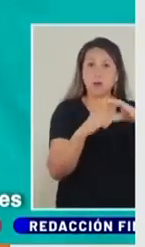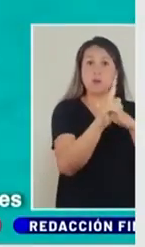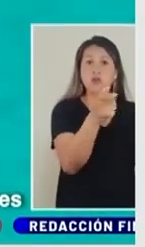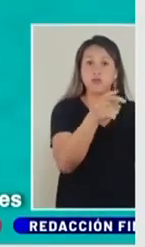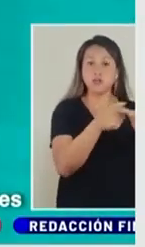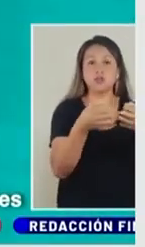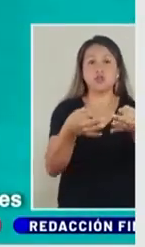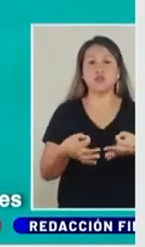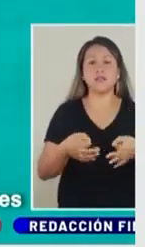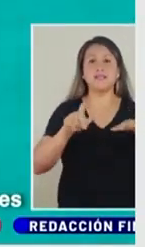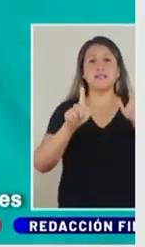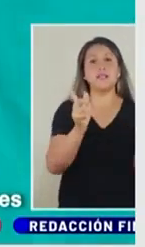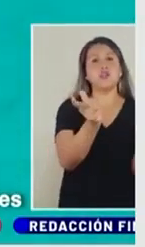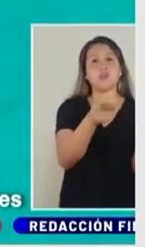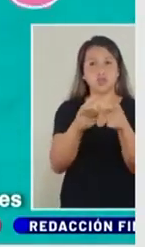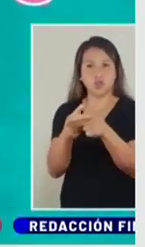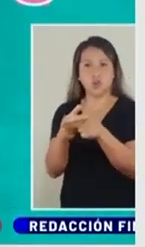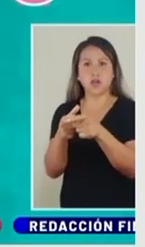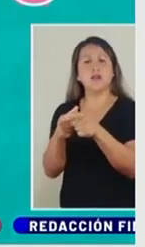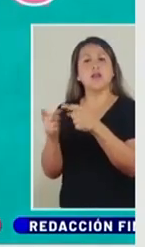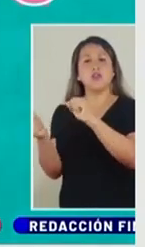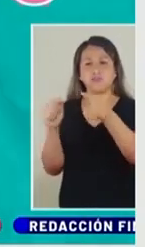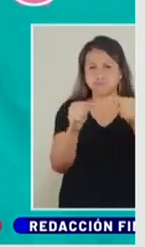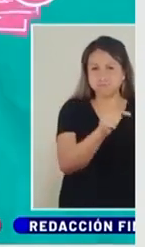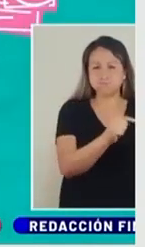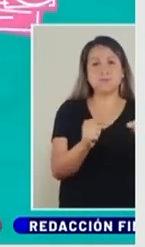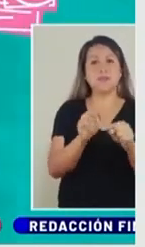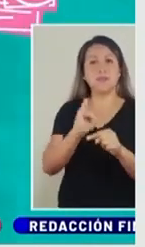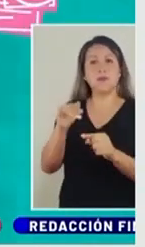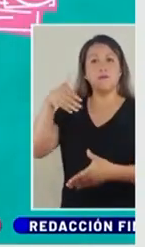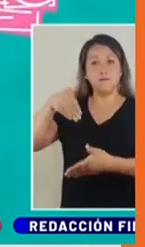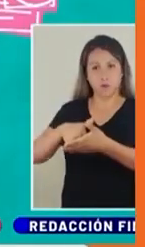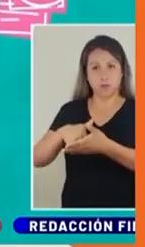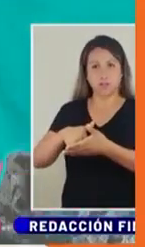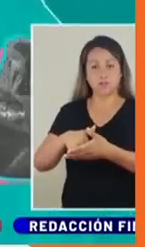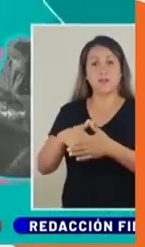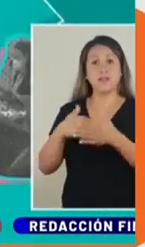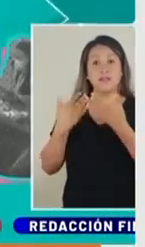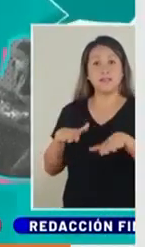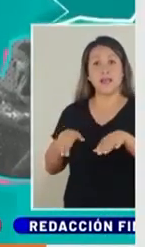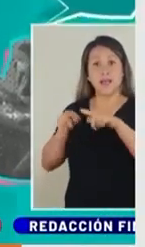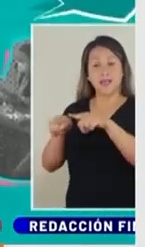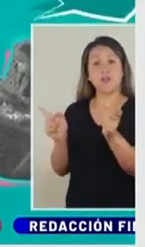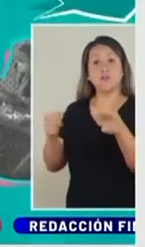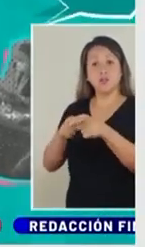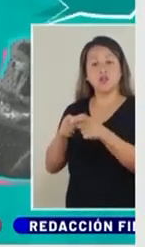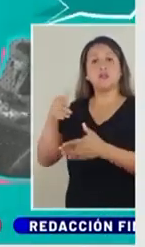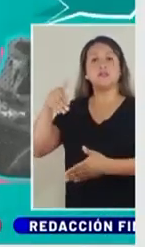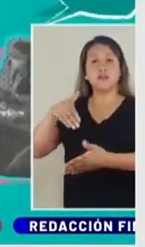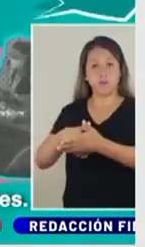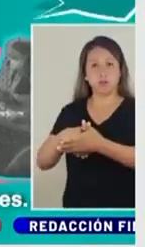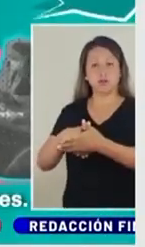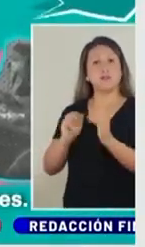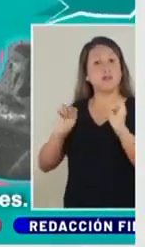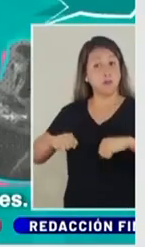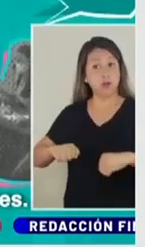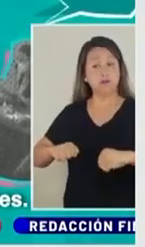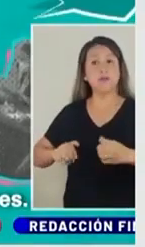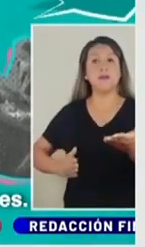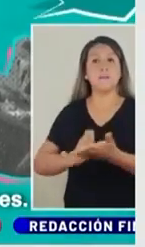el caso del pluralismo jurídico, cuáles van a ser los límites, cómo se va a integrar el órgano o qué órgano se va a encargar de resolver los conflictos.